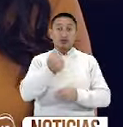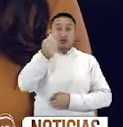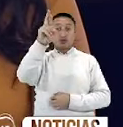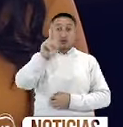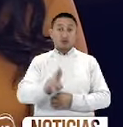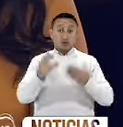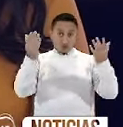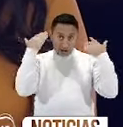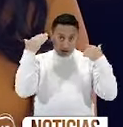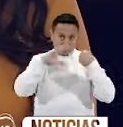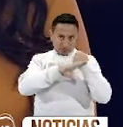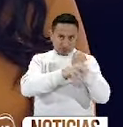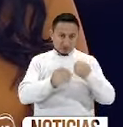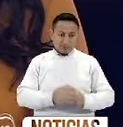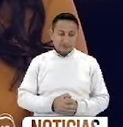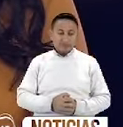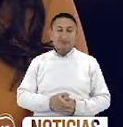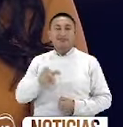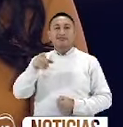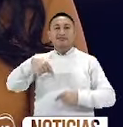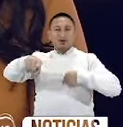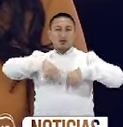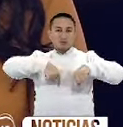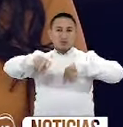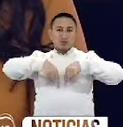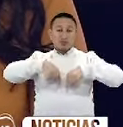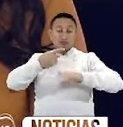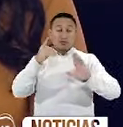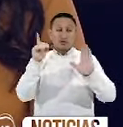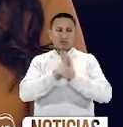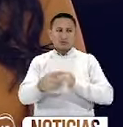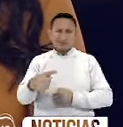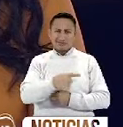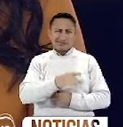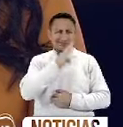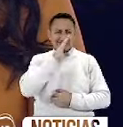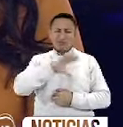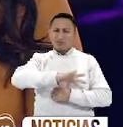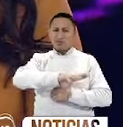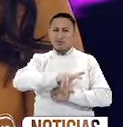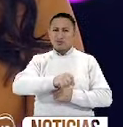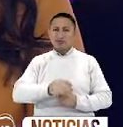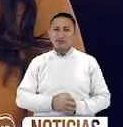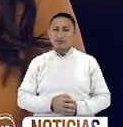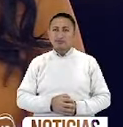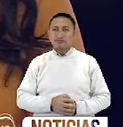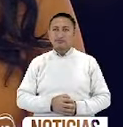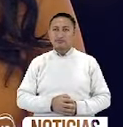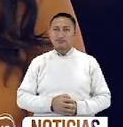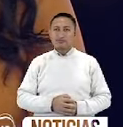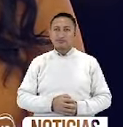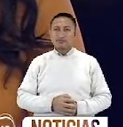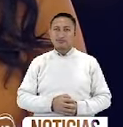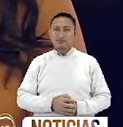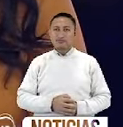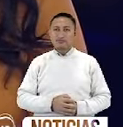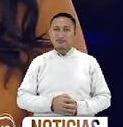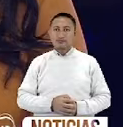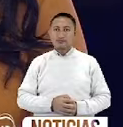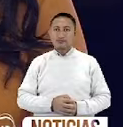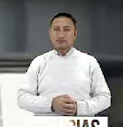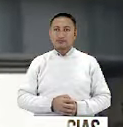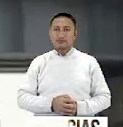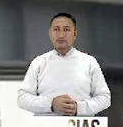de la ciudad de Guayaquil. Quienes circulan por el lugar denuncian constantes robos por parte de delincuentes de la zona.